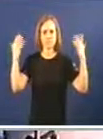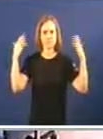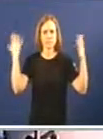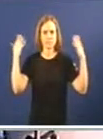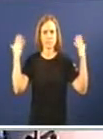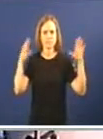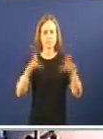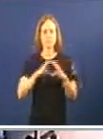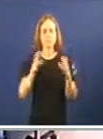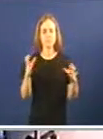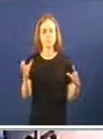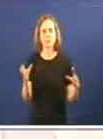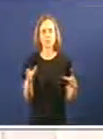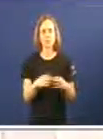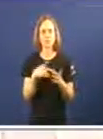grupo parlamentario del bloque nacionalista galego